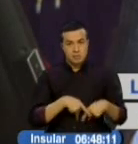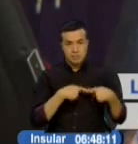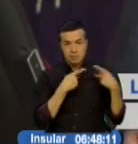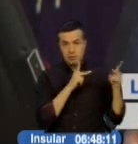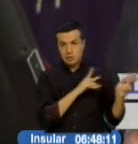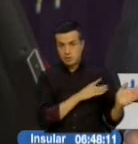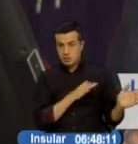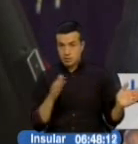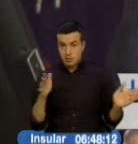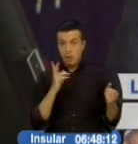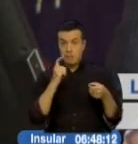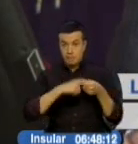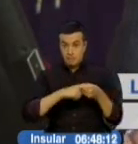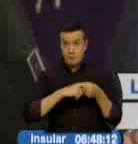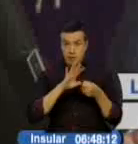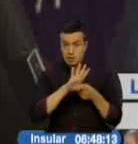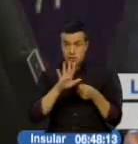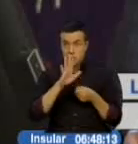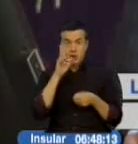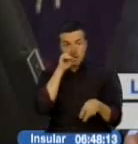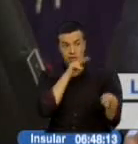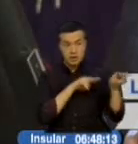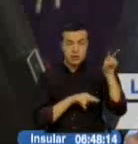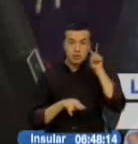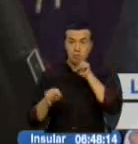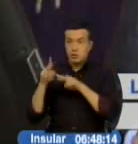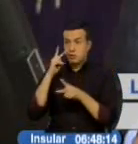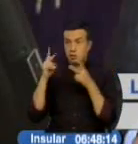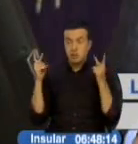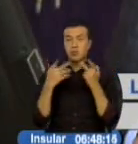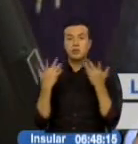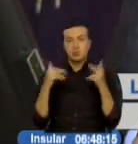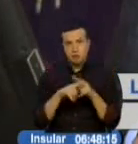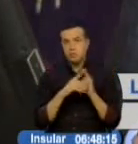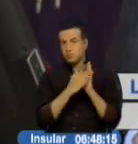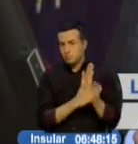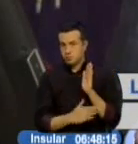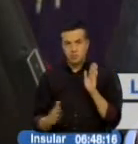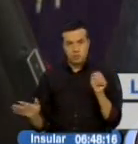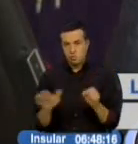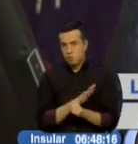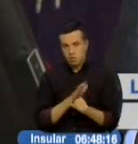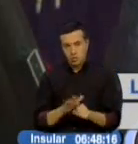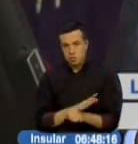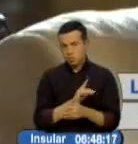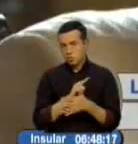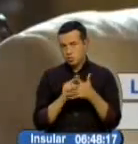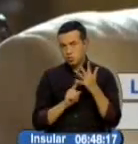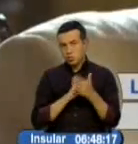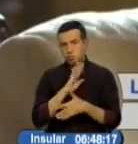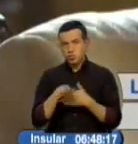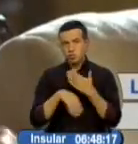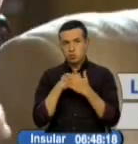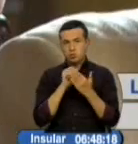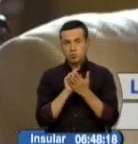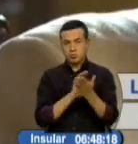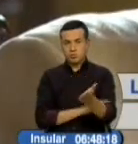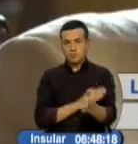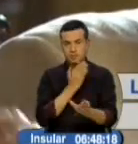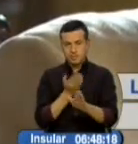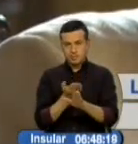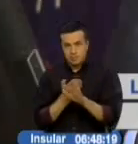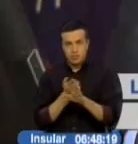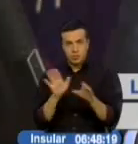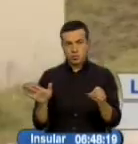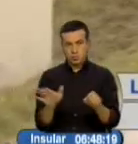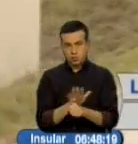Vida. Y en base a eso, pues nosotros empezaremos pues a cumplir con todos los, con todo el proyecto que habíamos planteado, todo